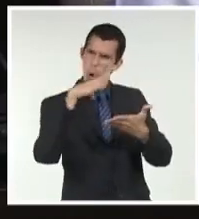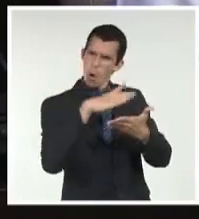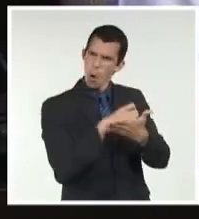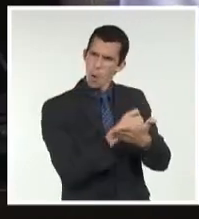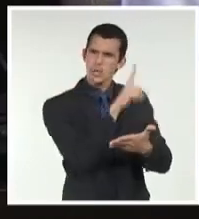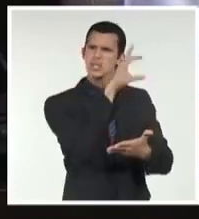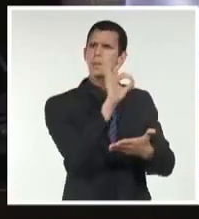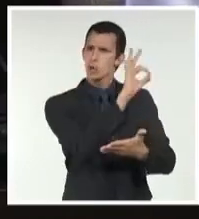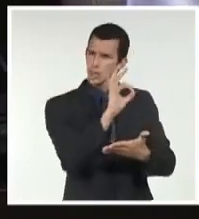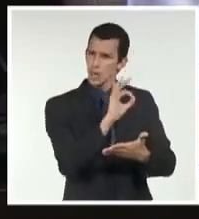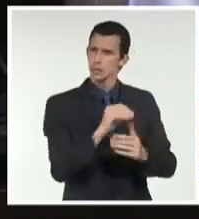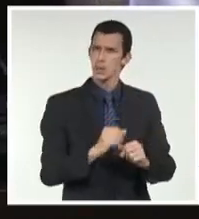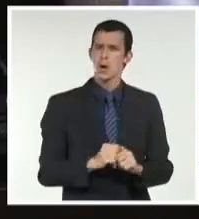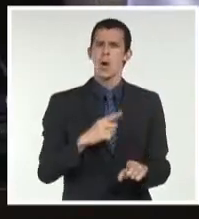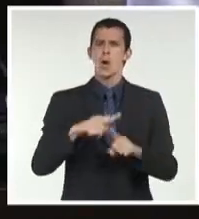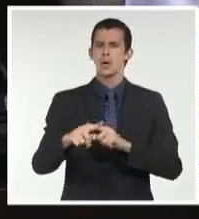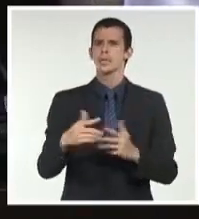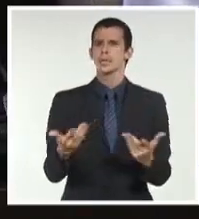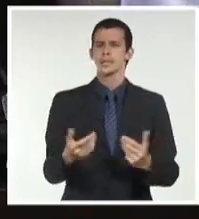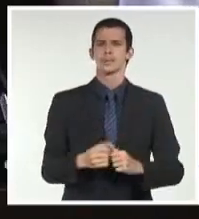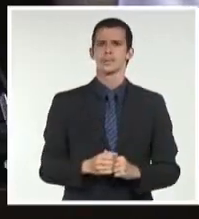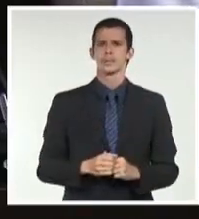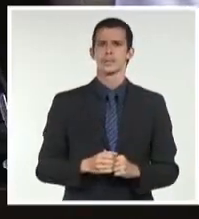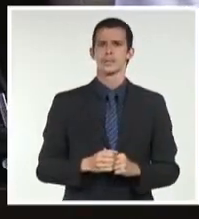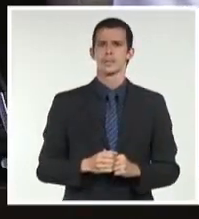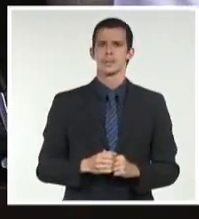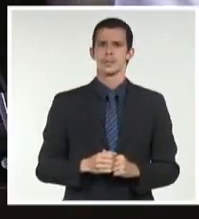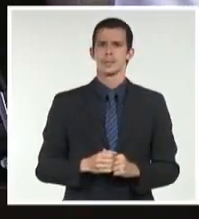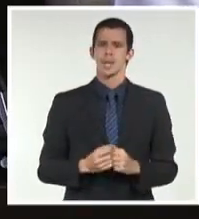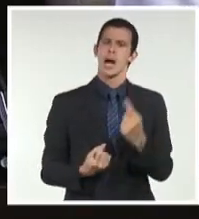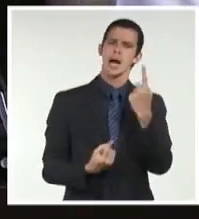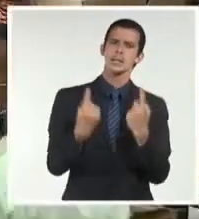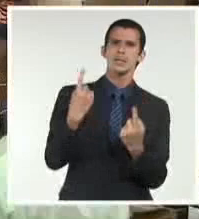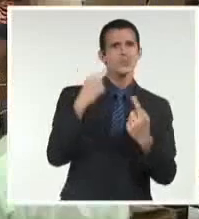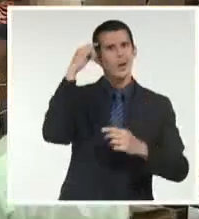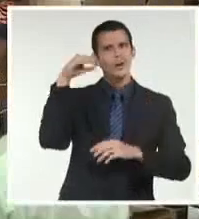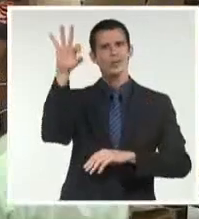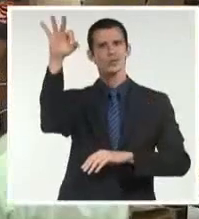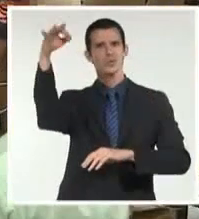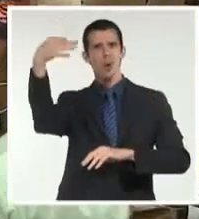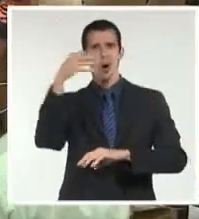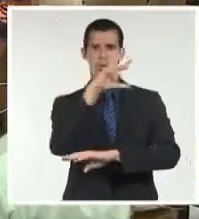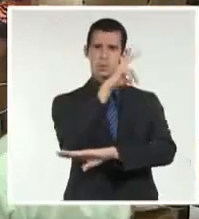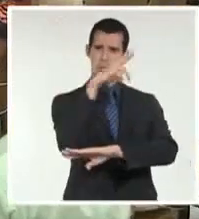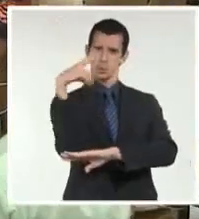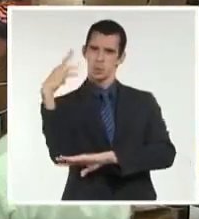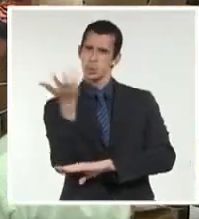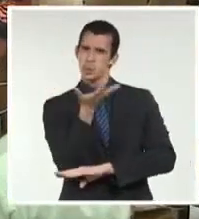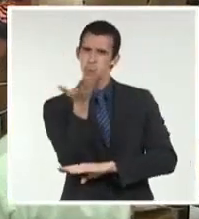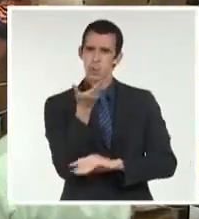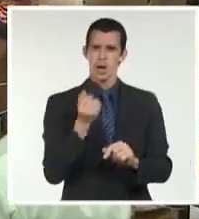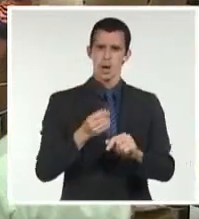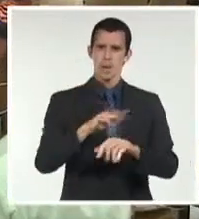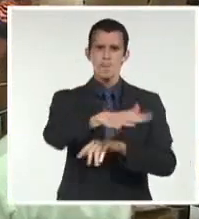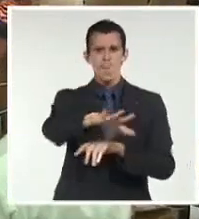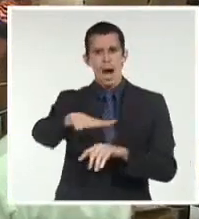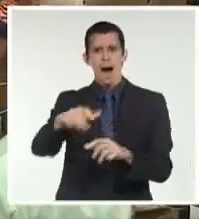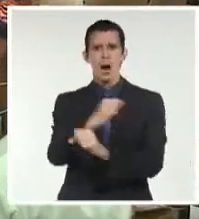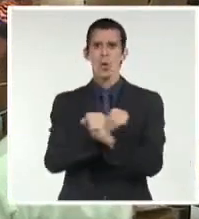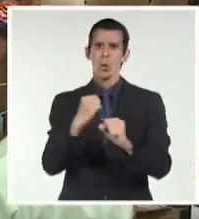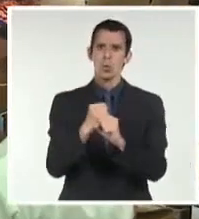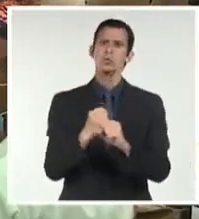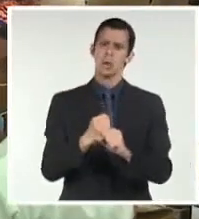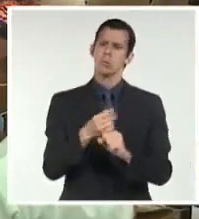negociaciones que van en buen camino con relación a las fuentes renovables de energía, que aquí también se explicaron, pero todo eso lleva tiempo. Yo